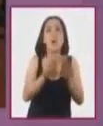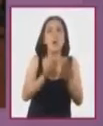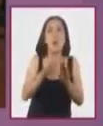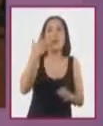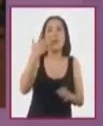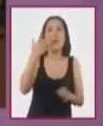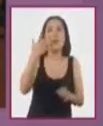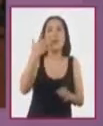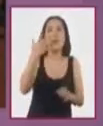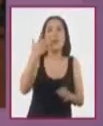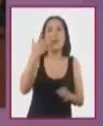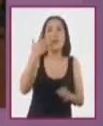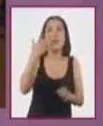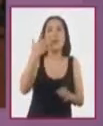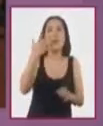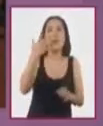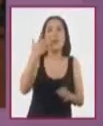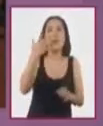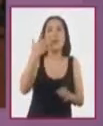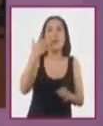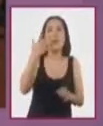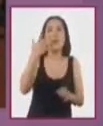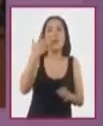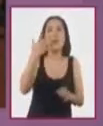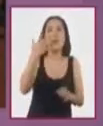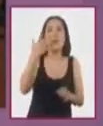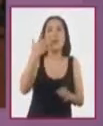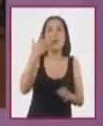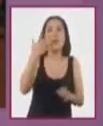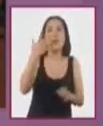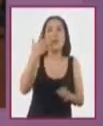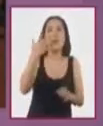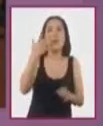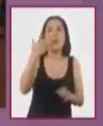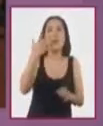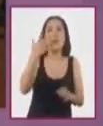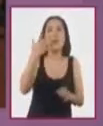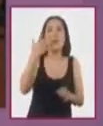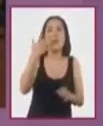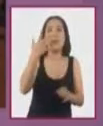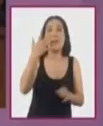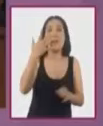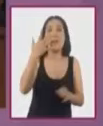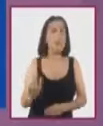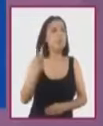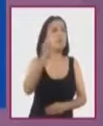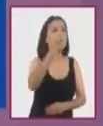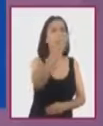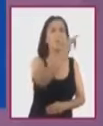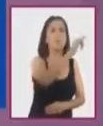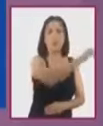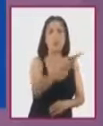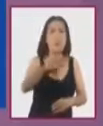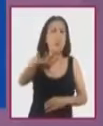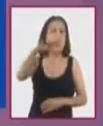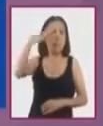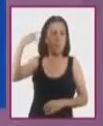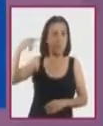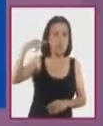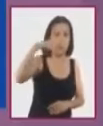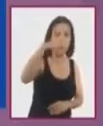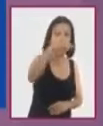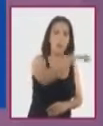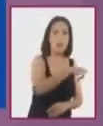segundo. Velocidad igual a 10 metros por segundo. Un avión vuela a una velocidad de 278